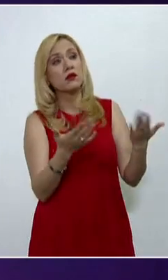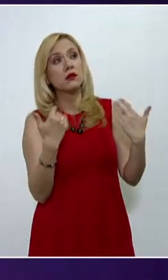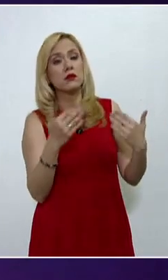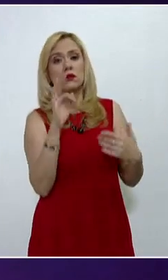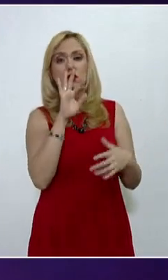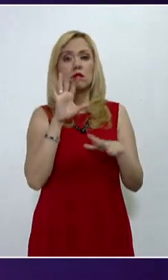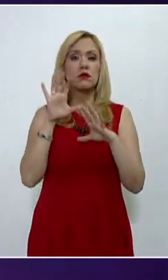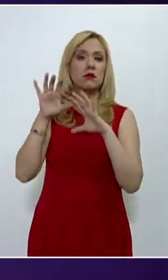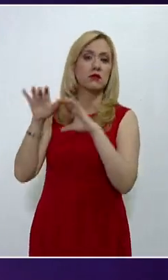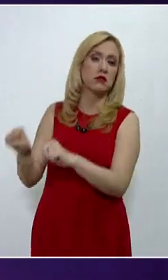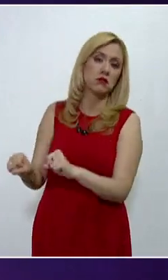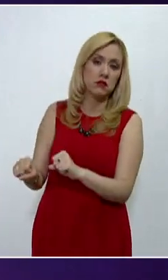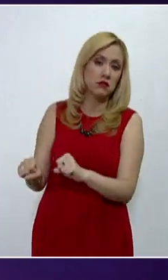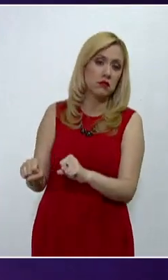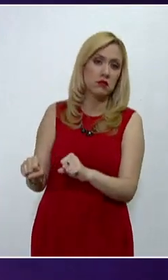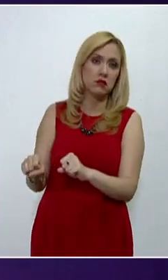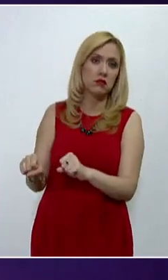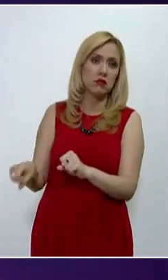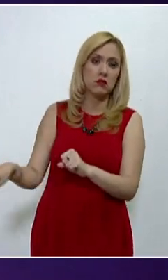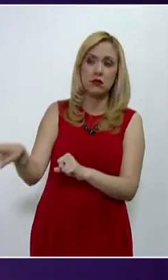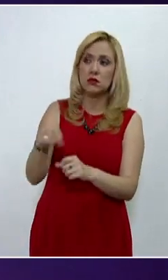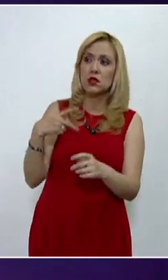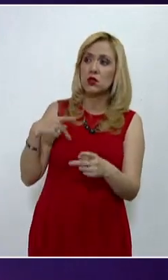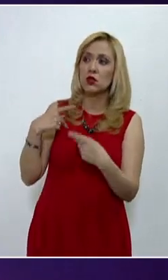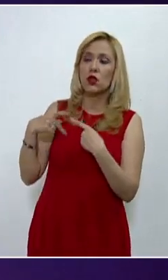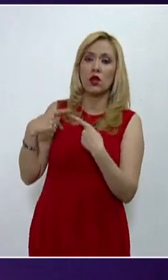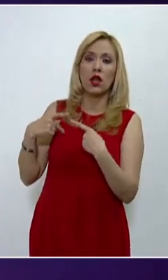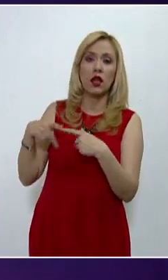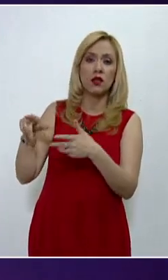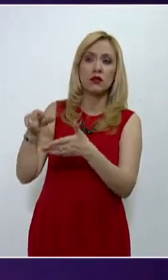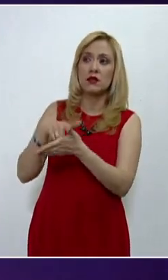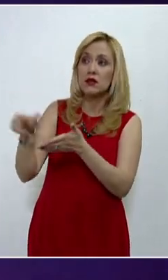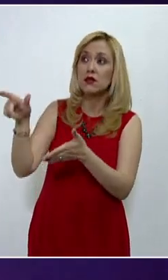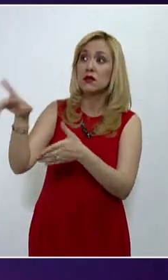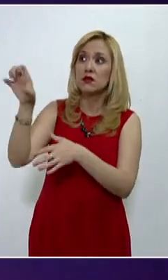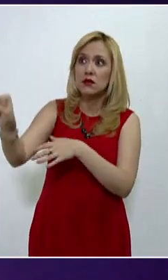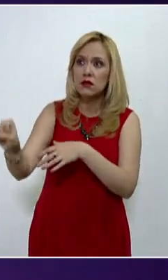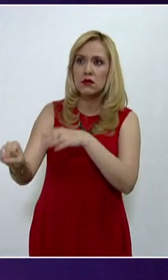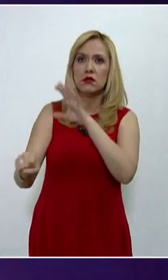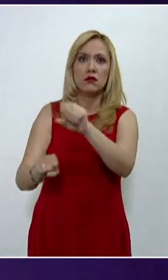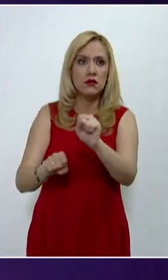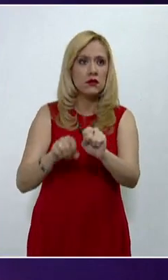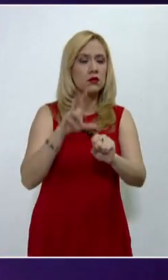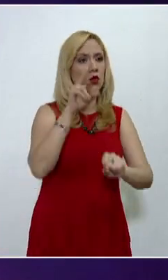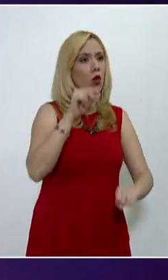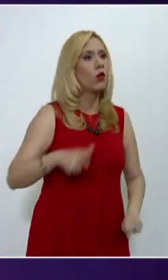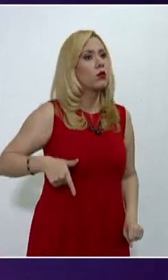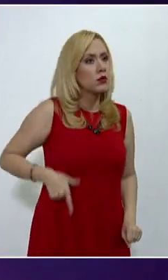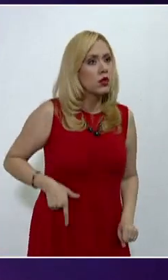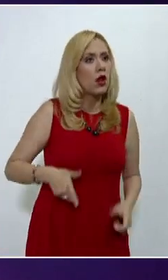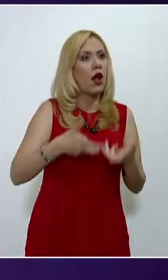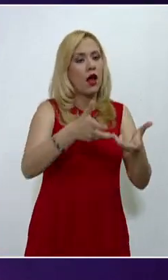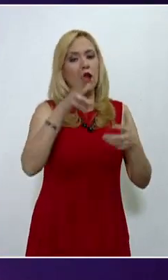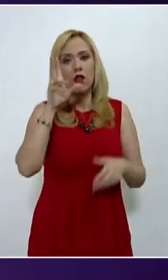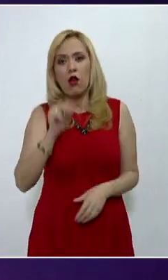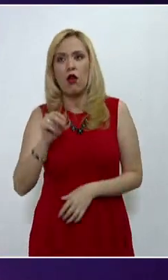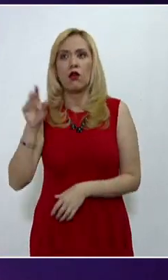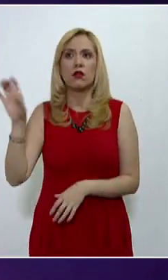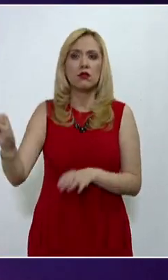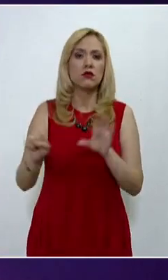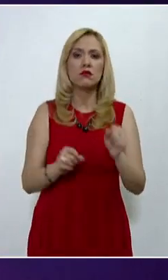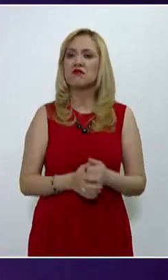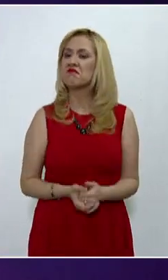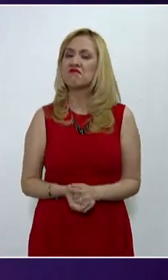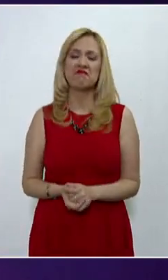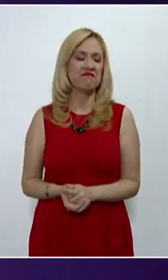un porcentaje de esos compradores con la pretensión de que ya no haya gente armada en la calle, la verdad